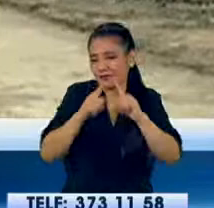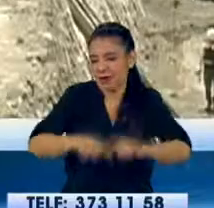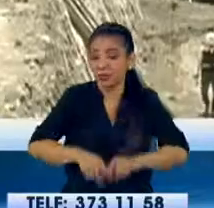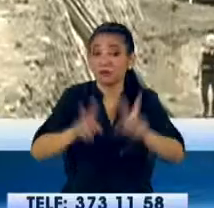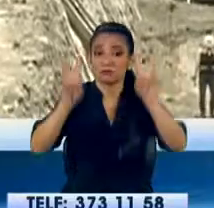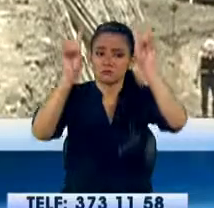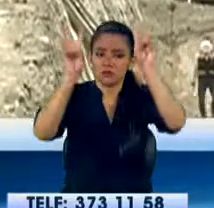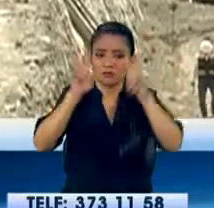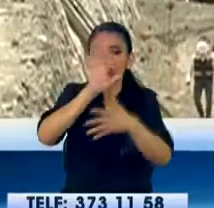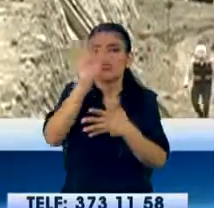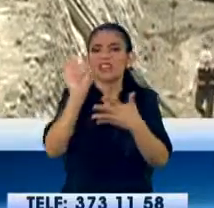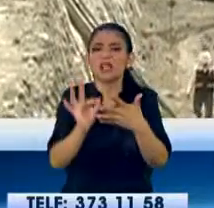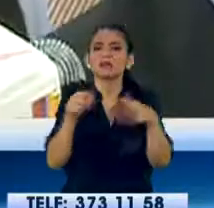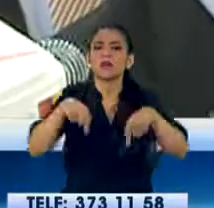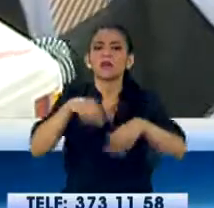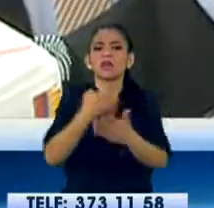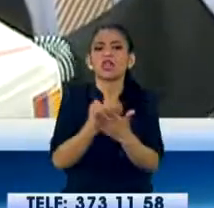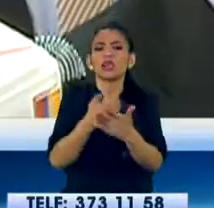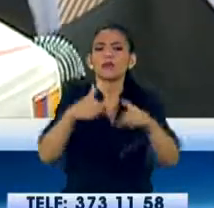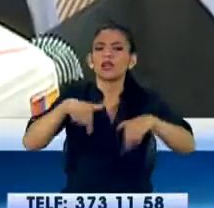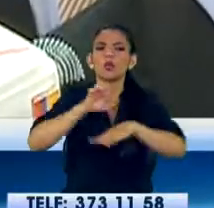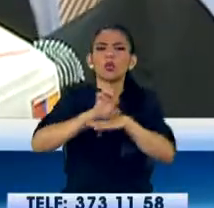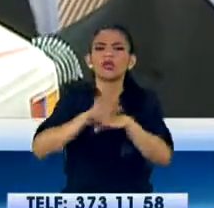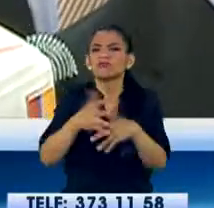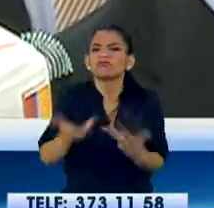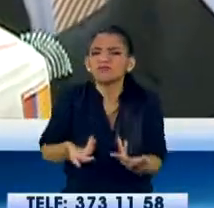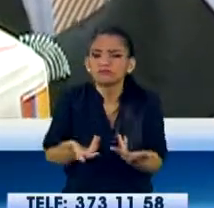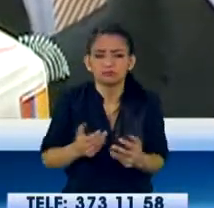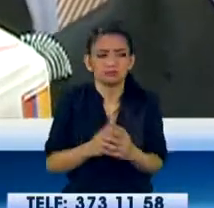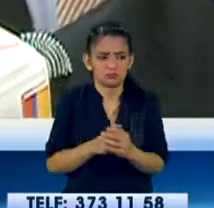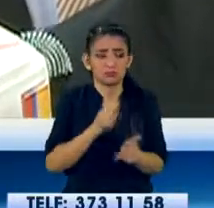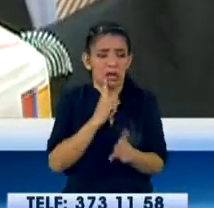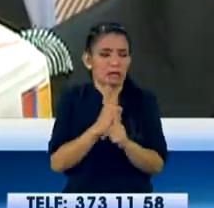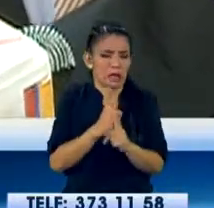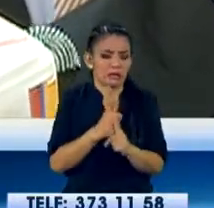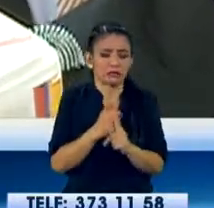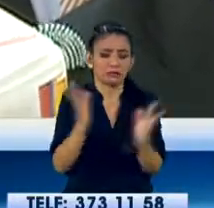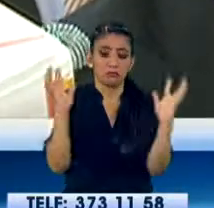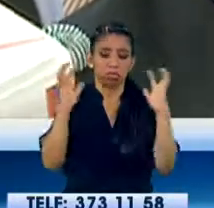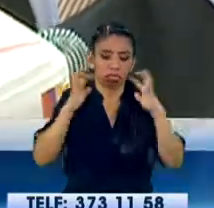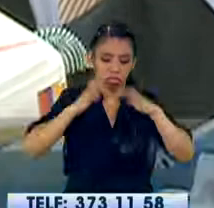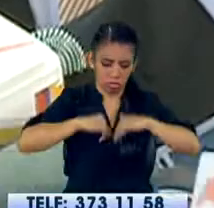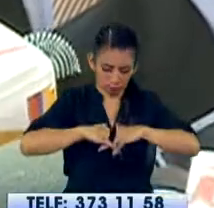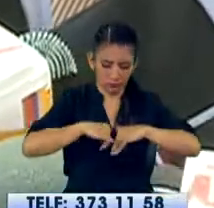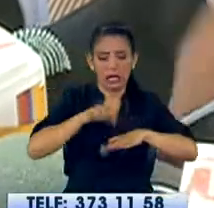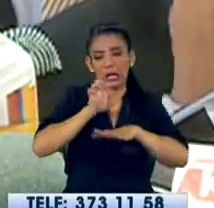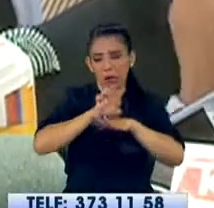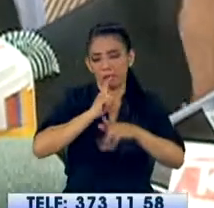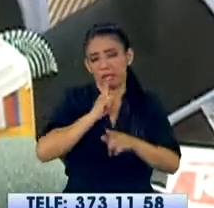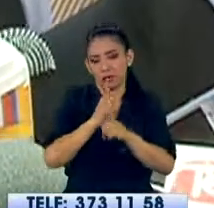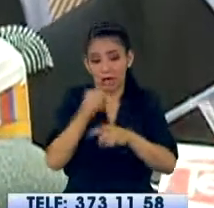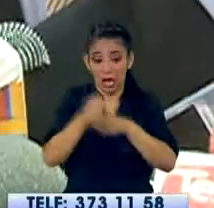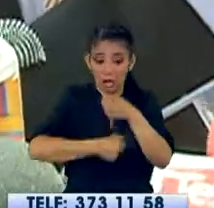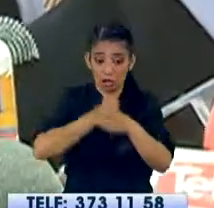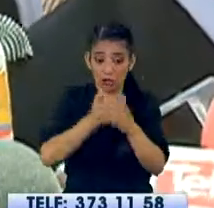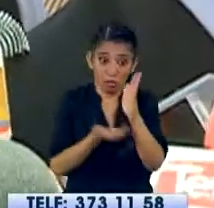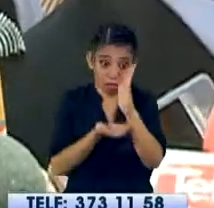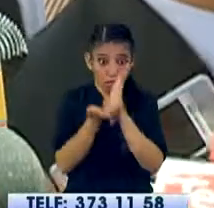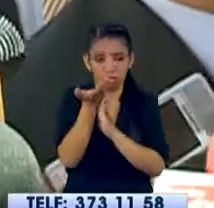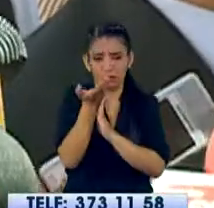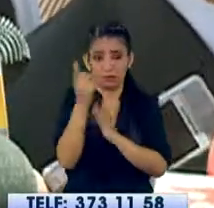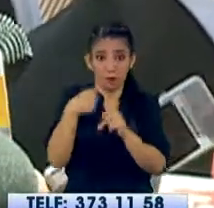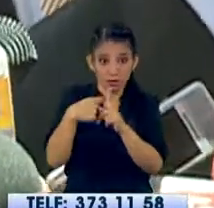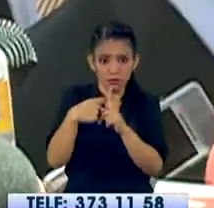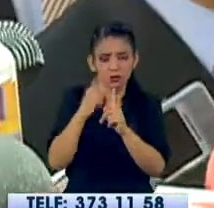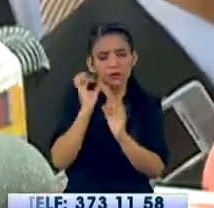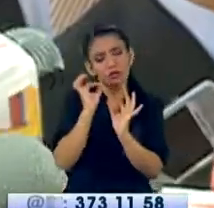situación financiera del país efectivamente con la afectación que hemos tenido uno puede esperar que el crecimiento de este año sea positivo